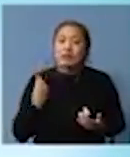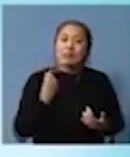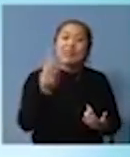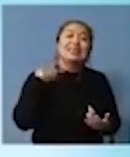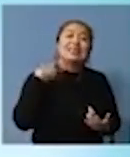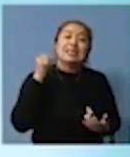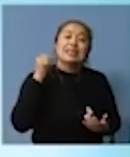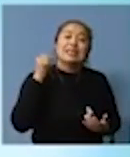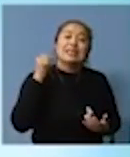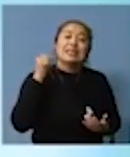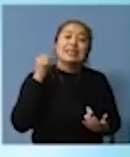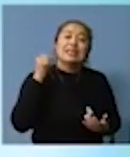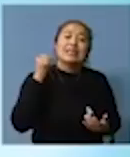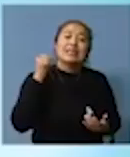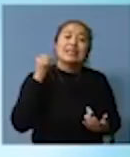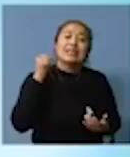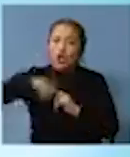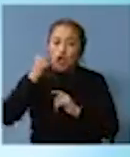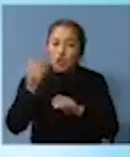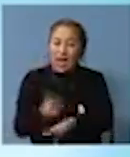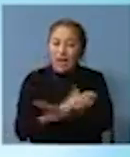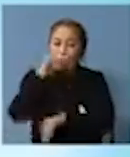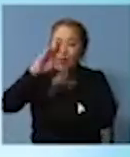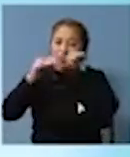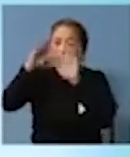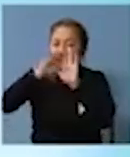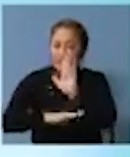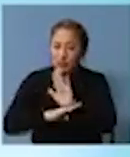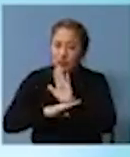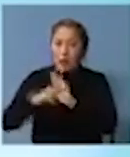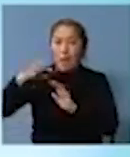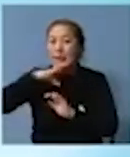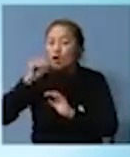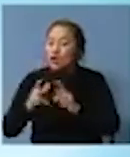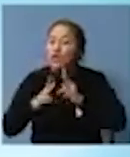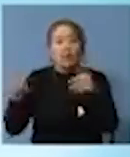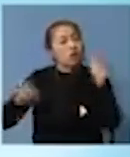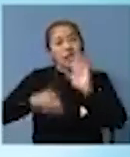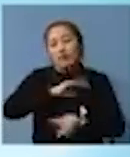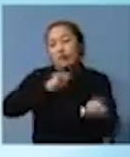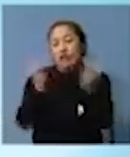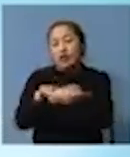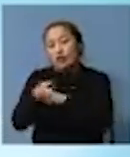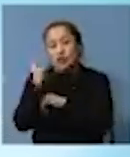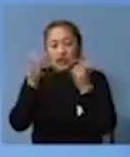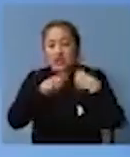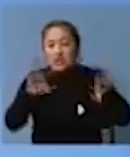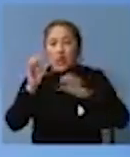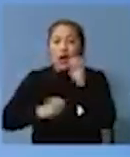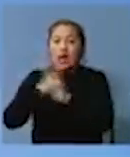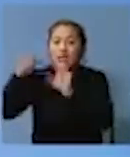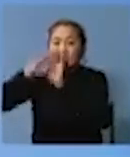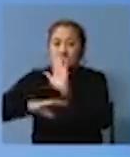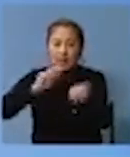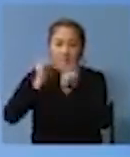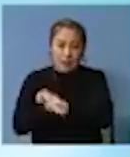para la hija nomás y por eso se pelea el otro día de cierre de candidaturas con los pejotistas y les dice voy a renunciar hasta que no cambien